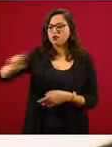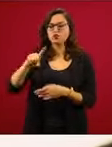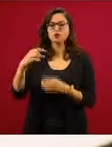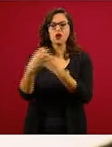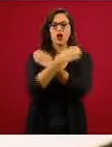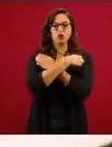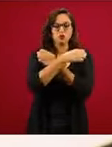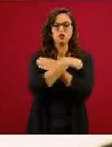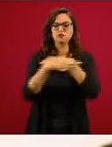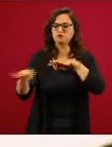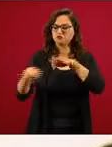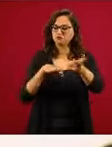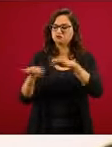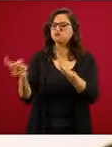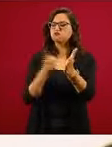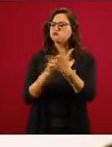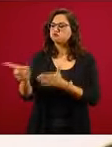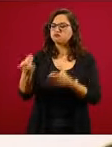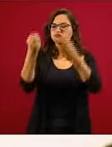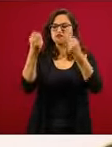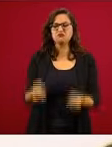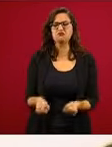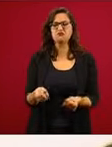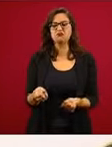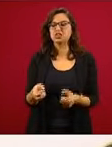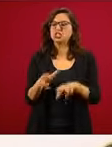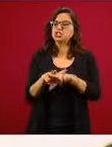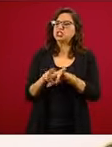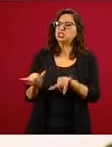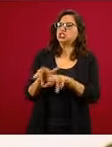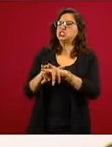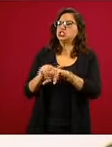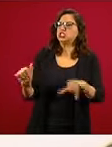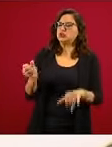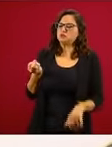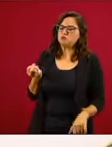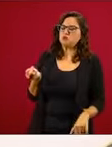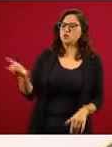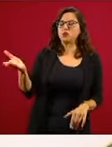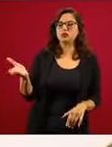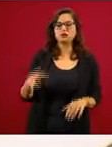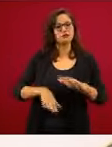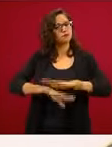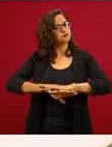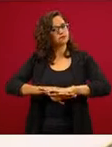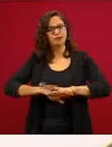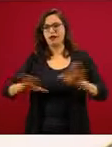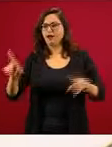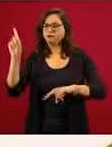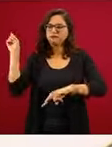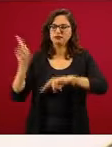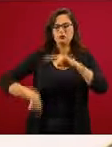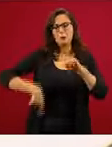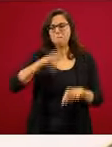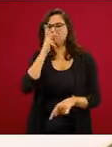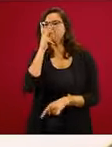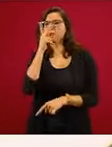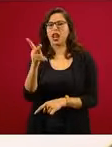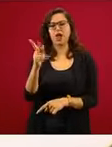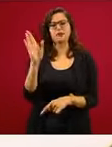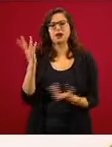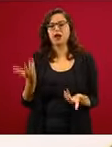Ya no son ninis, como despectivamente se les decía. Ahora son estudiantes